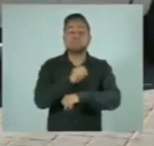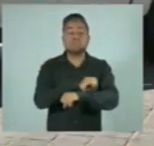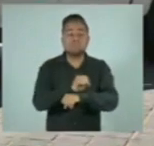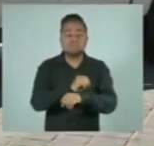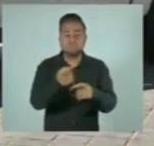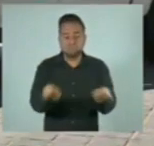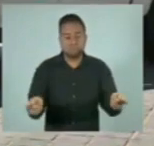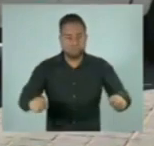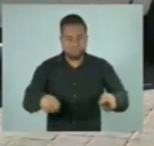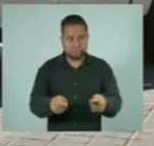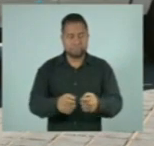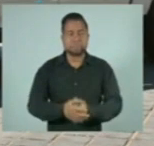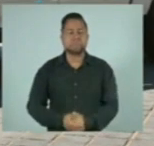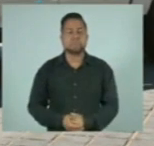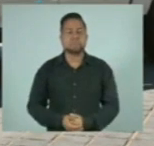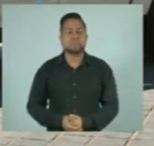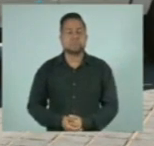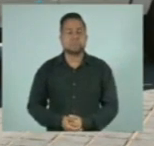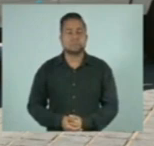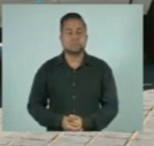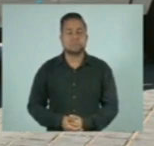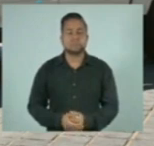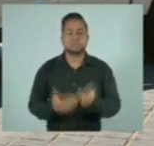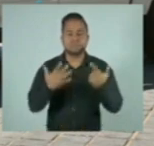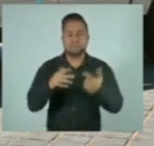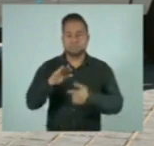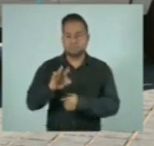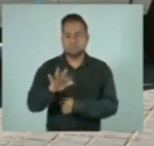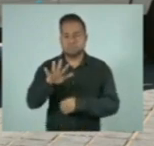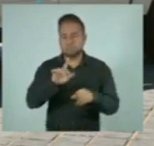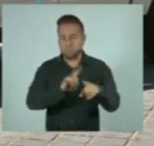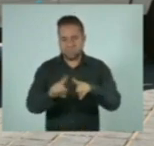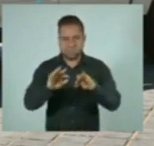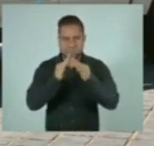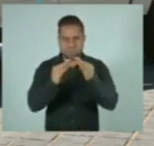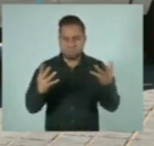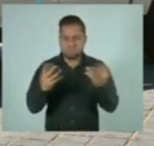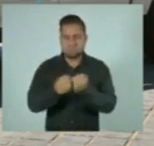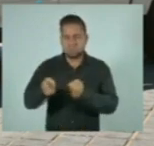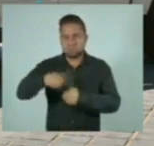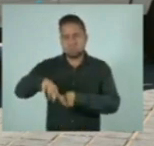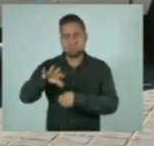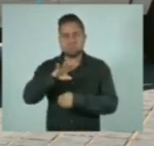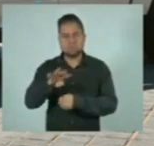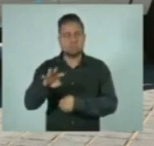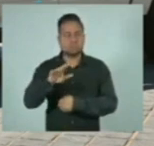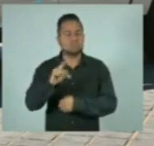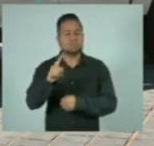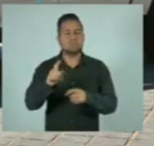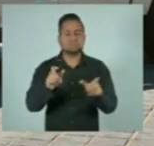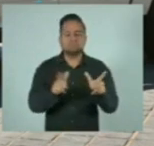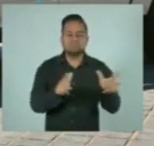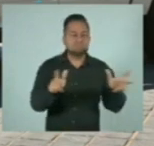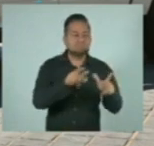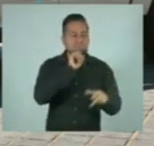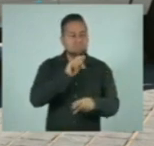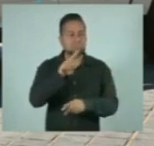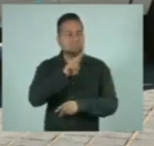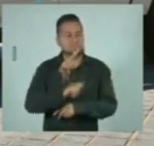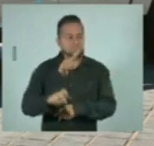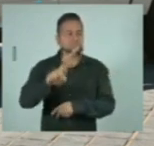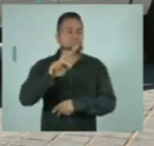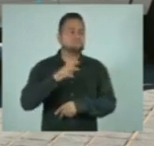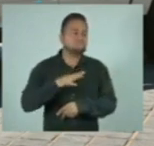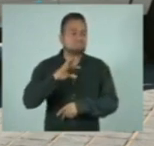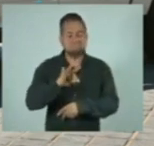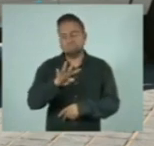de Guelaguetza. Bien, tenemos 745 acciones estratégicas, de las cuales 451 recorridos de seguridad y vigilancia, 294